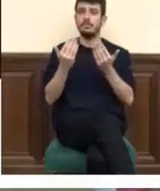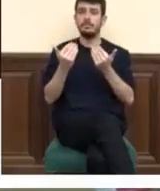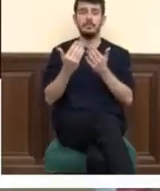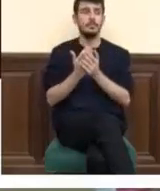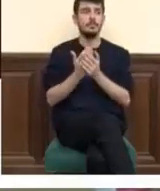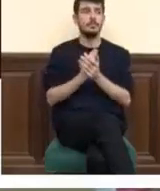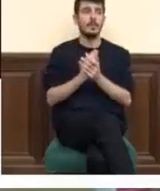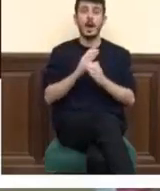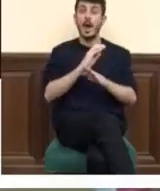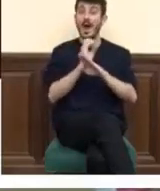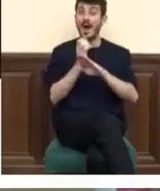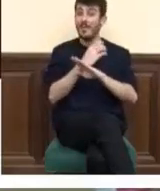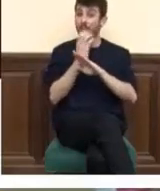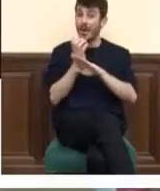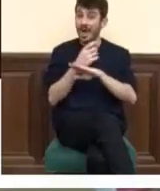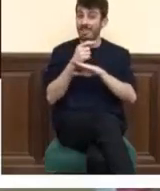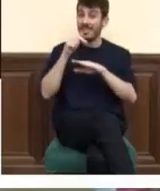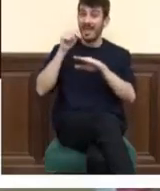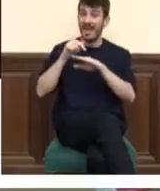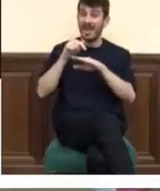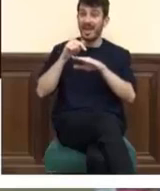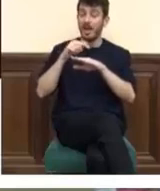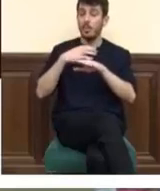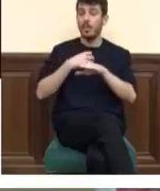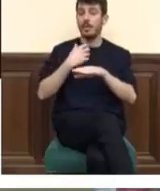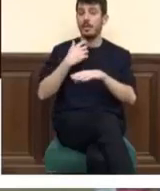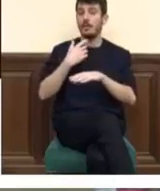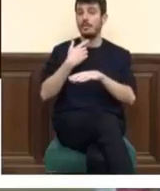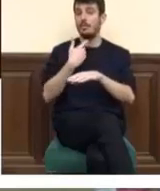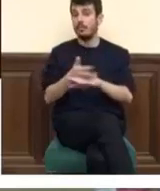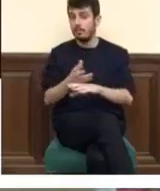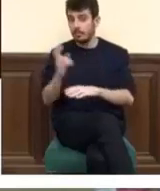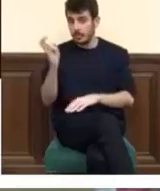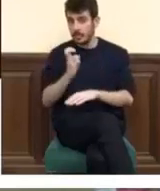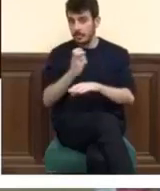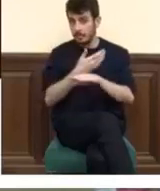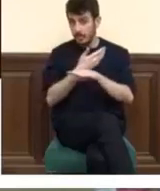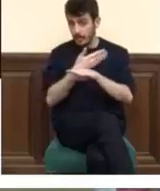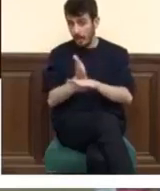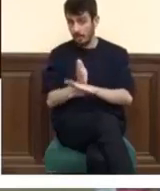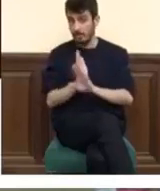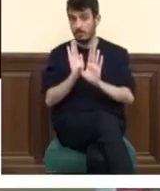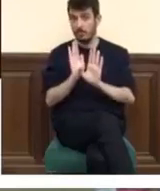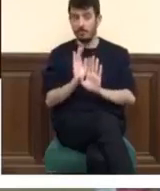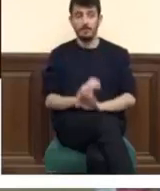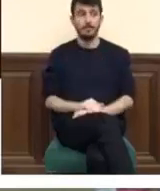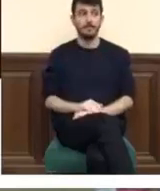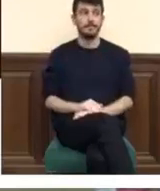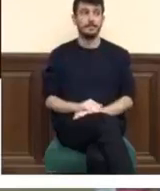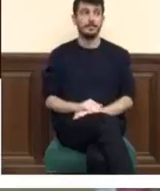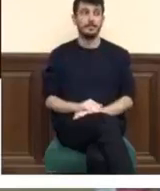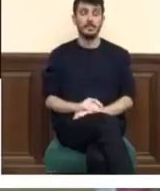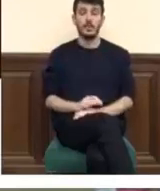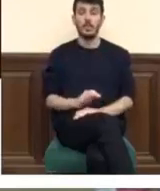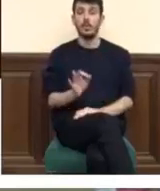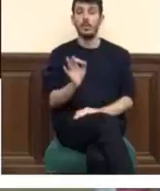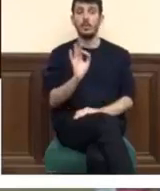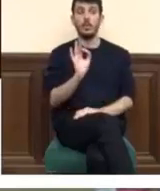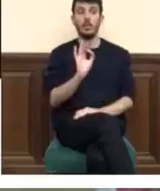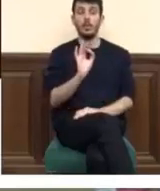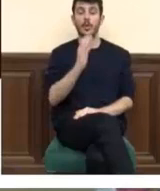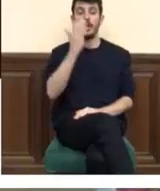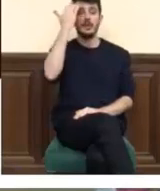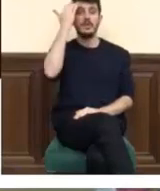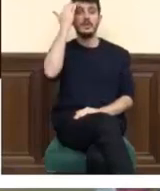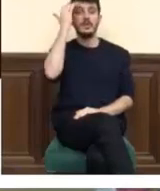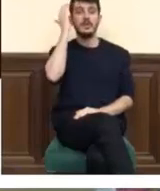una ambulancia que, como he dicho, puede llegar demasiado tarde. Que la hermana de la señora